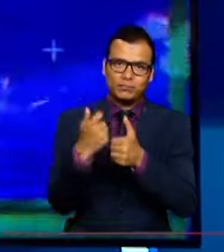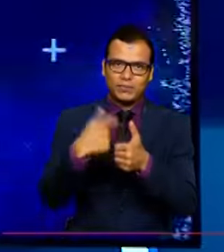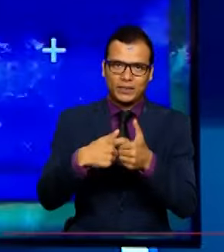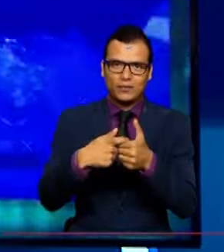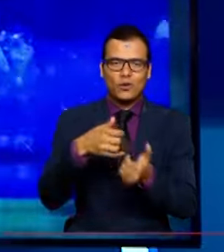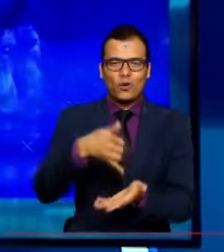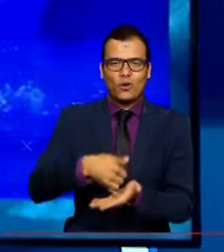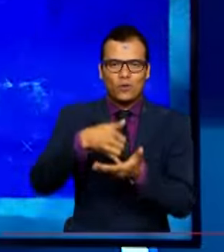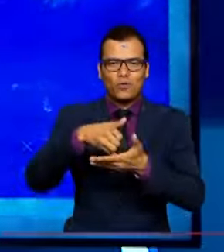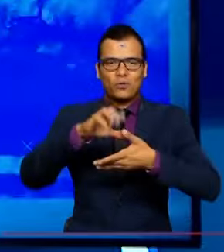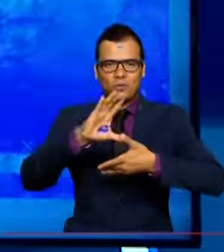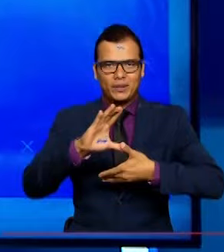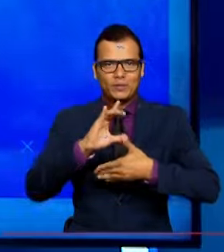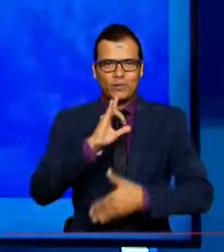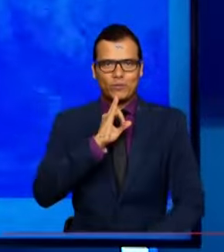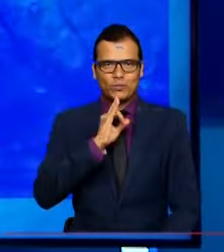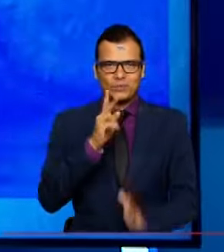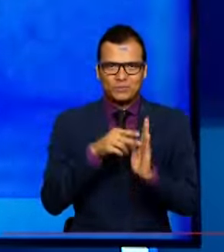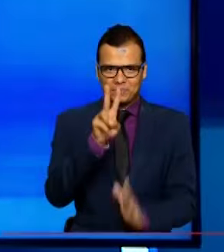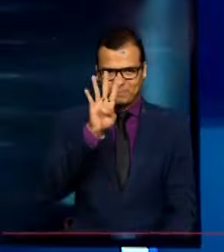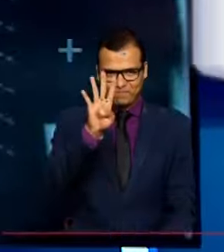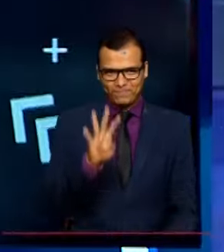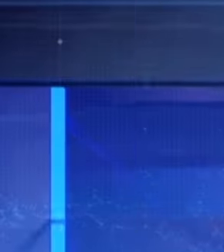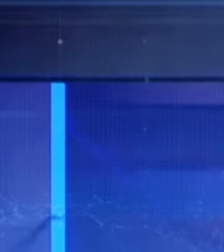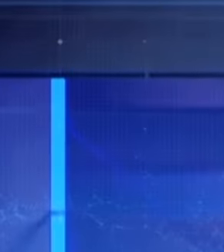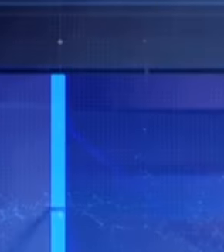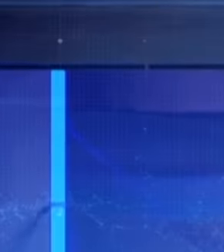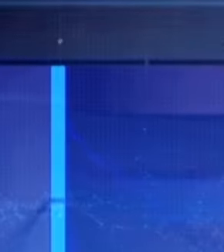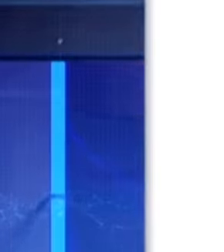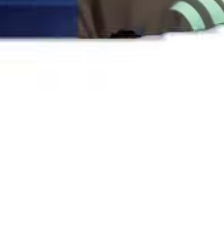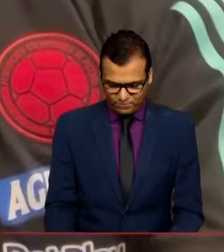USA 2024.